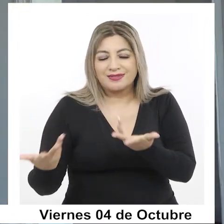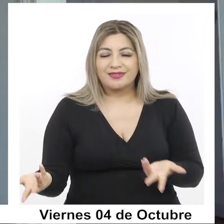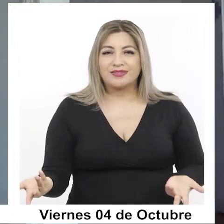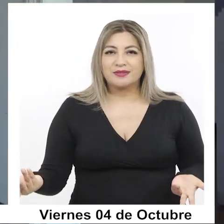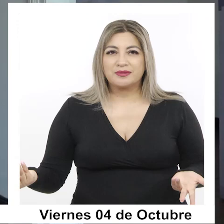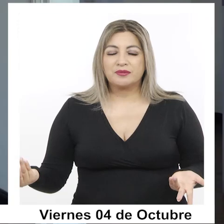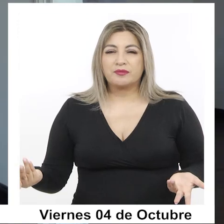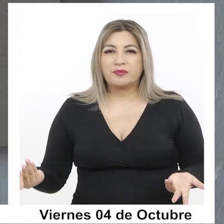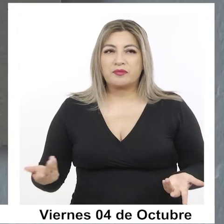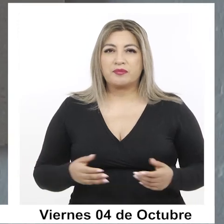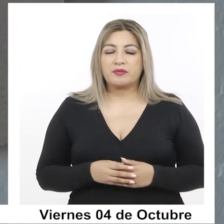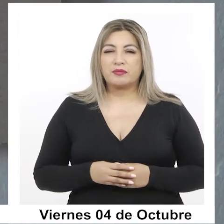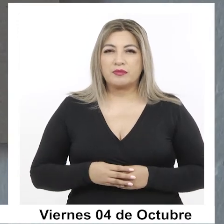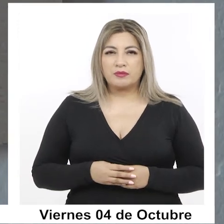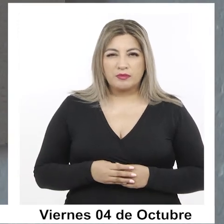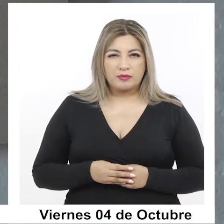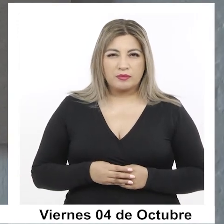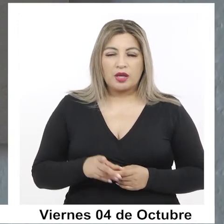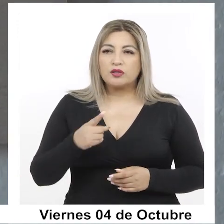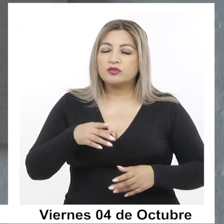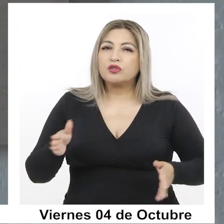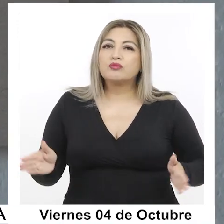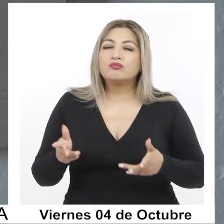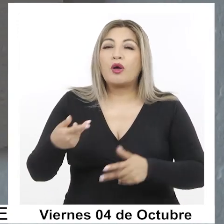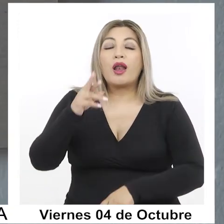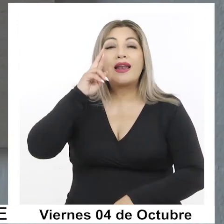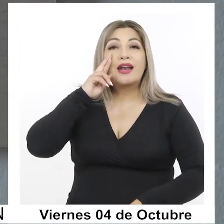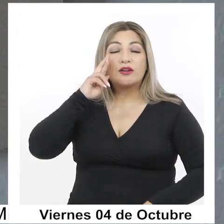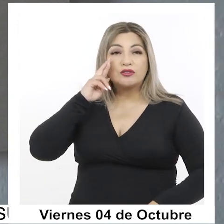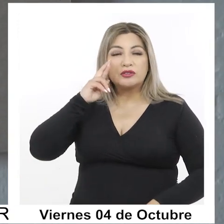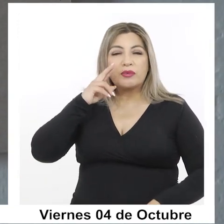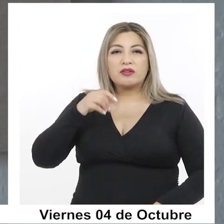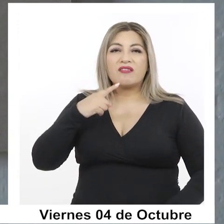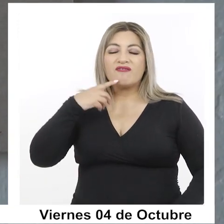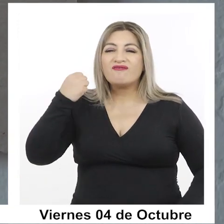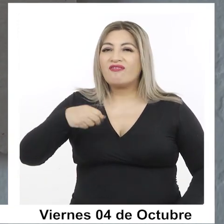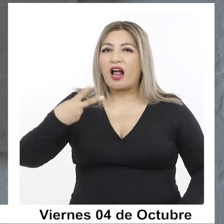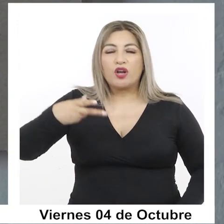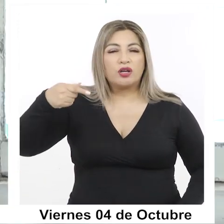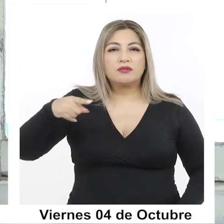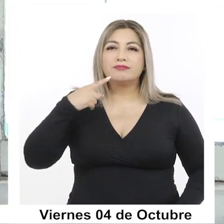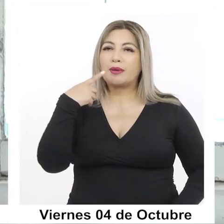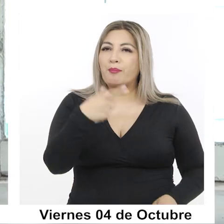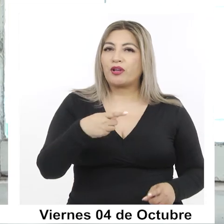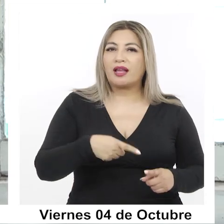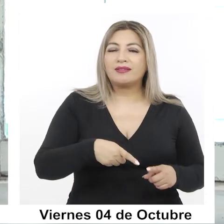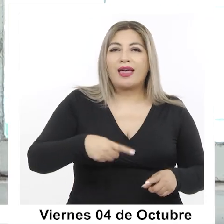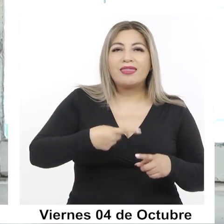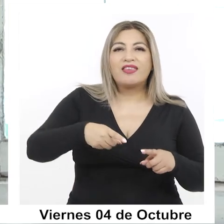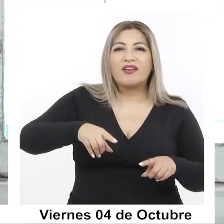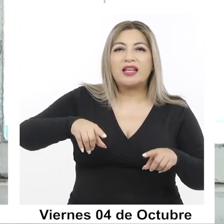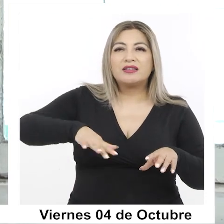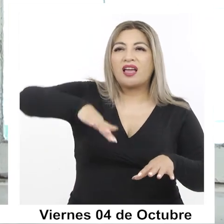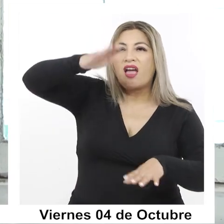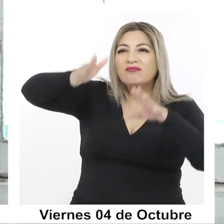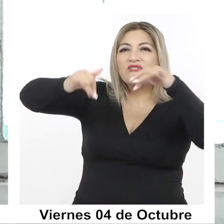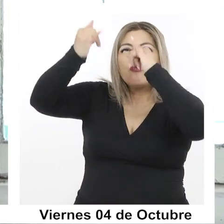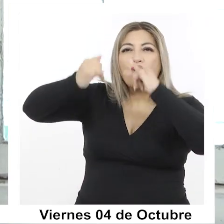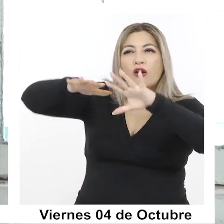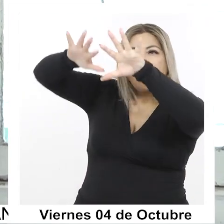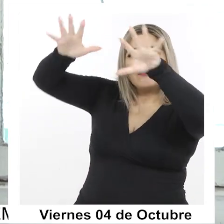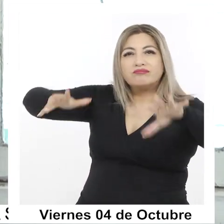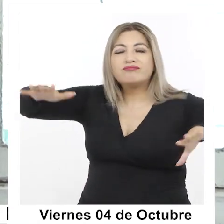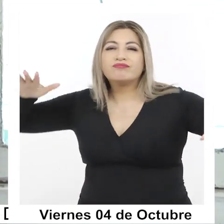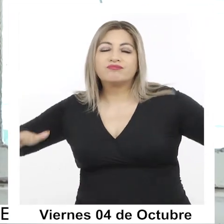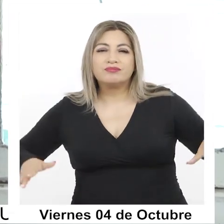De esta manera intentamos promover el reconocimiento y valorización de los diferentes paisajes sonoros de Tarapacá como un